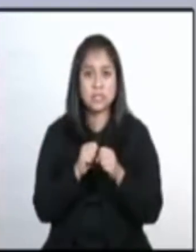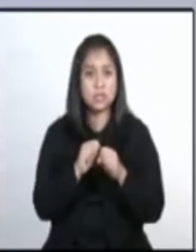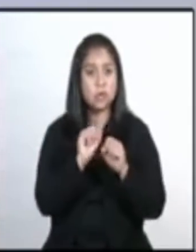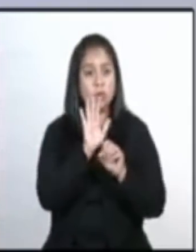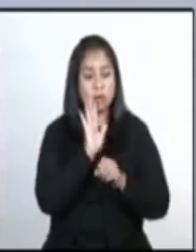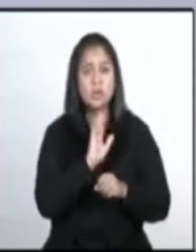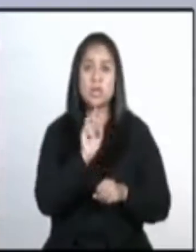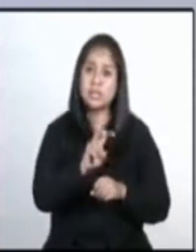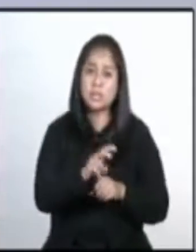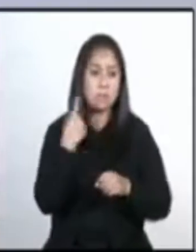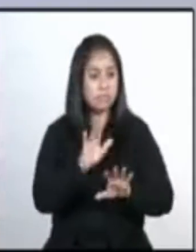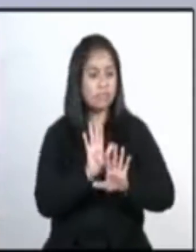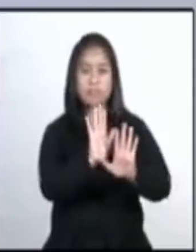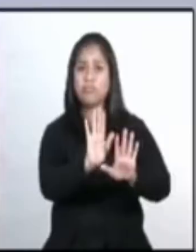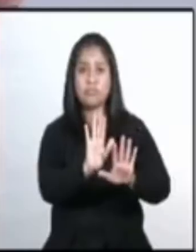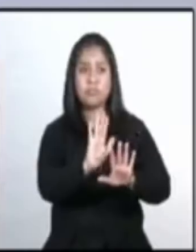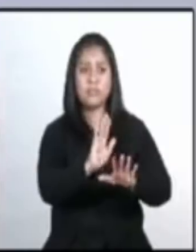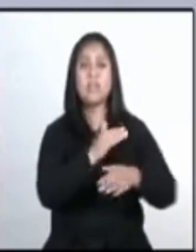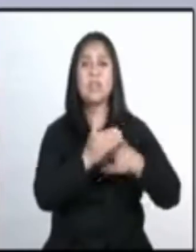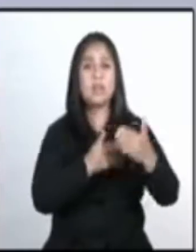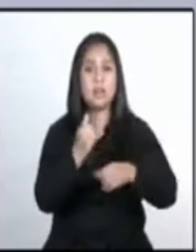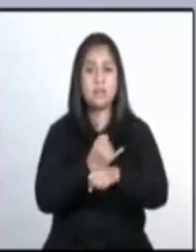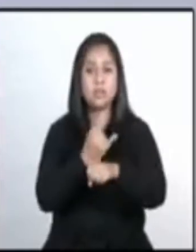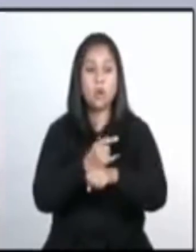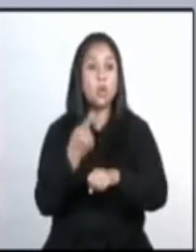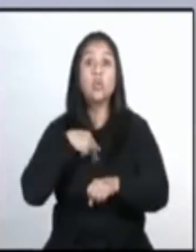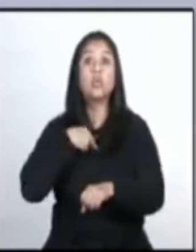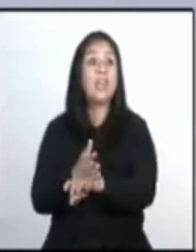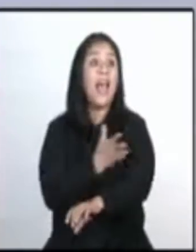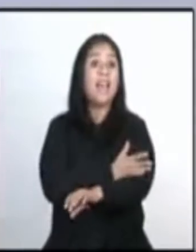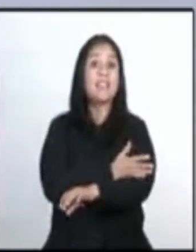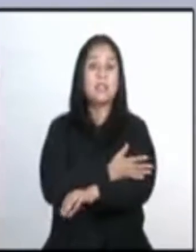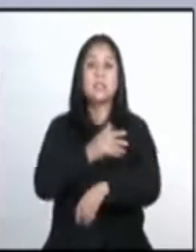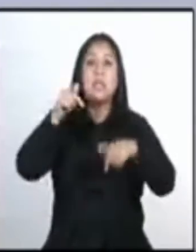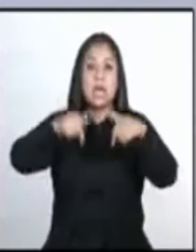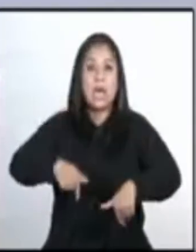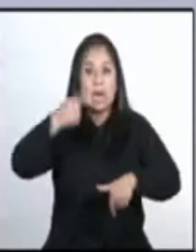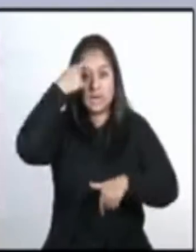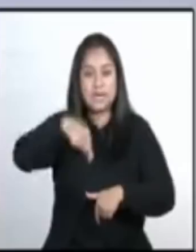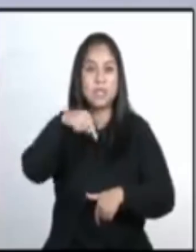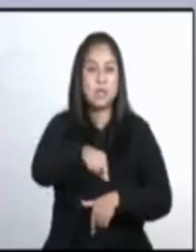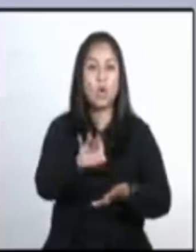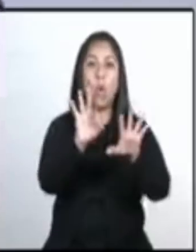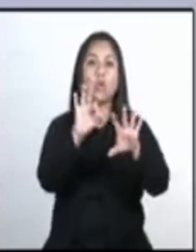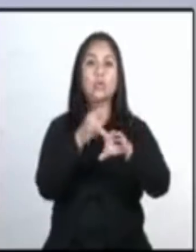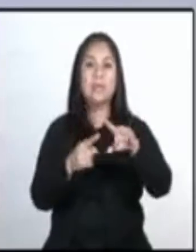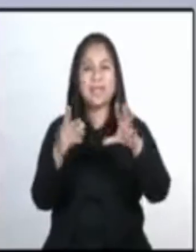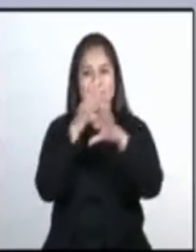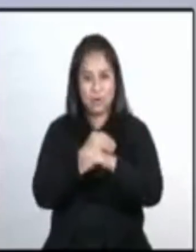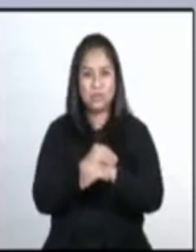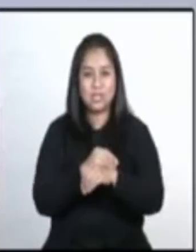infección. Nos hemos adelantado a lo que muchos países lo han hecho. Al día de hoy, siendo ya las 8:30 de la noche